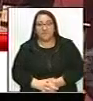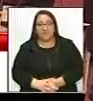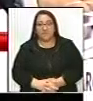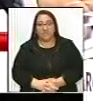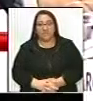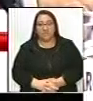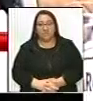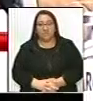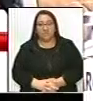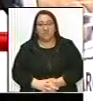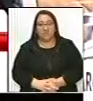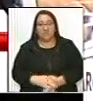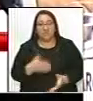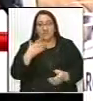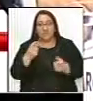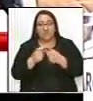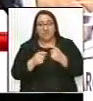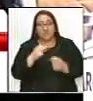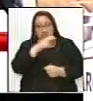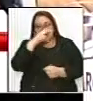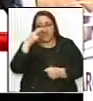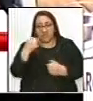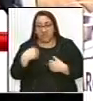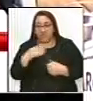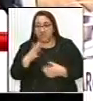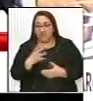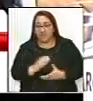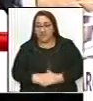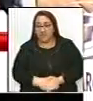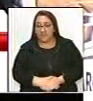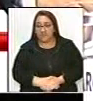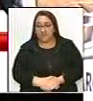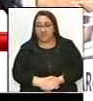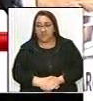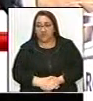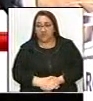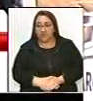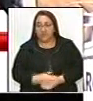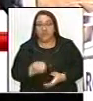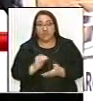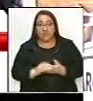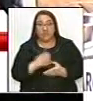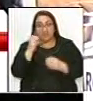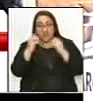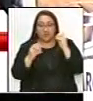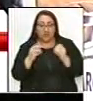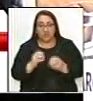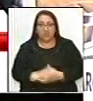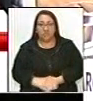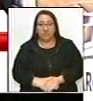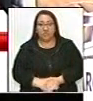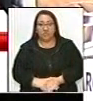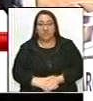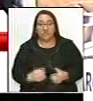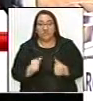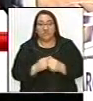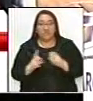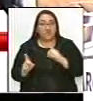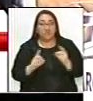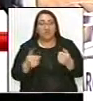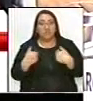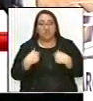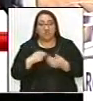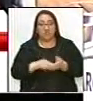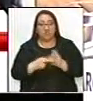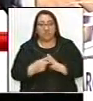Gracias, congresista Velázquez. No hay más posiciones en el debate. Nosotros tendríamos